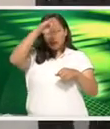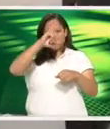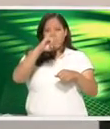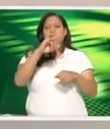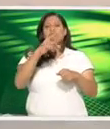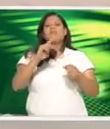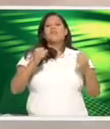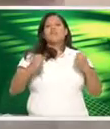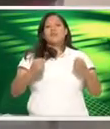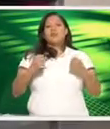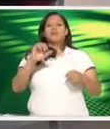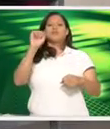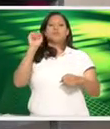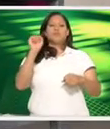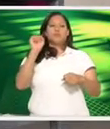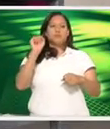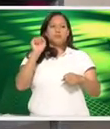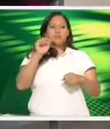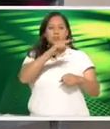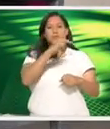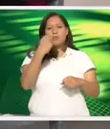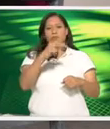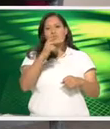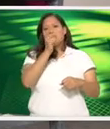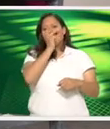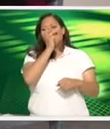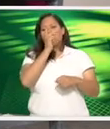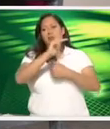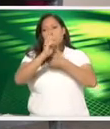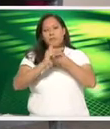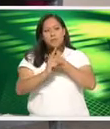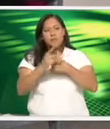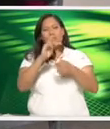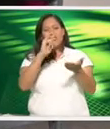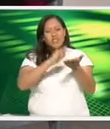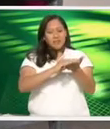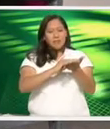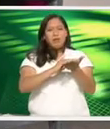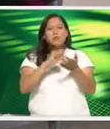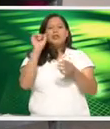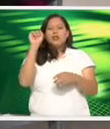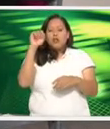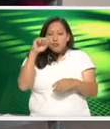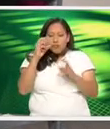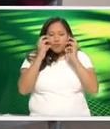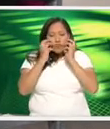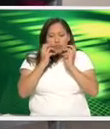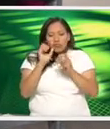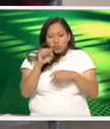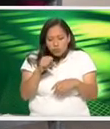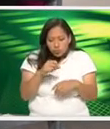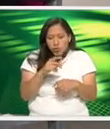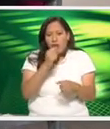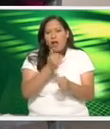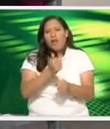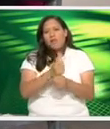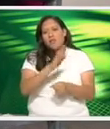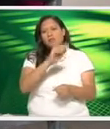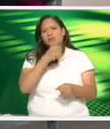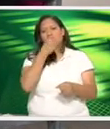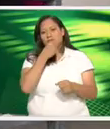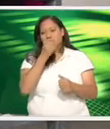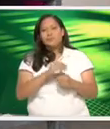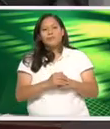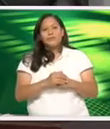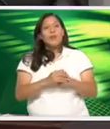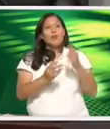fuerte. Por eso yo creo que le queda mejor el padre de la patria, pero en estas estampitas parecía el abuelo de la patria. El abuelo de la patria, que también todavía en